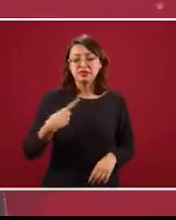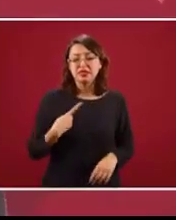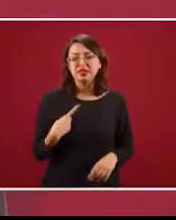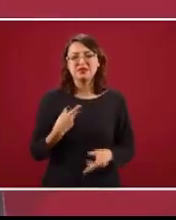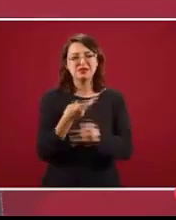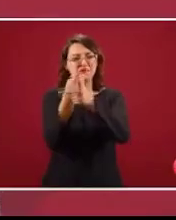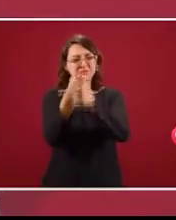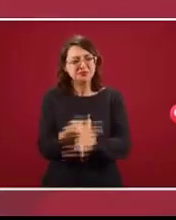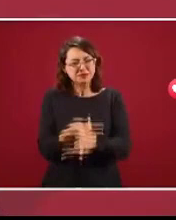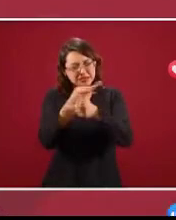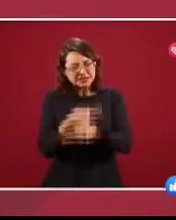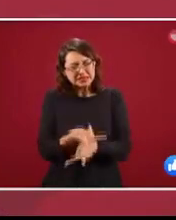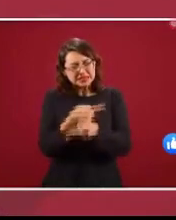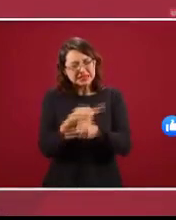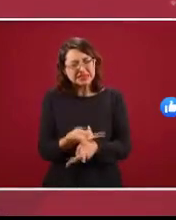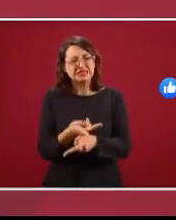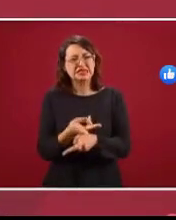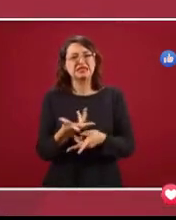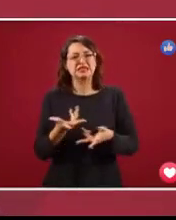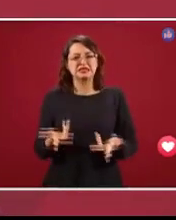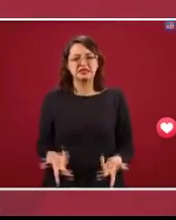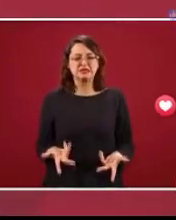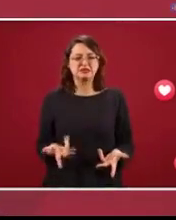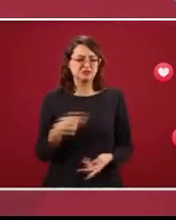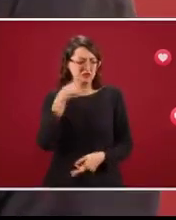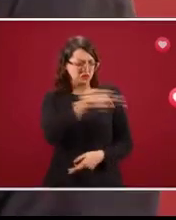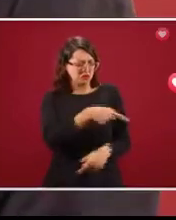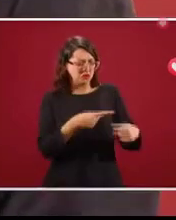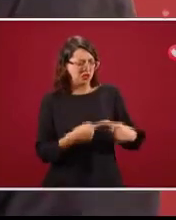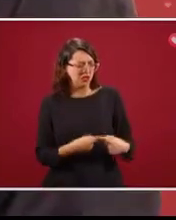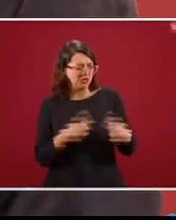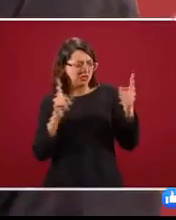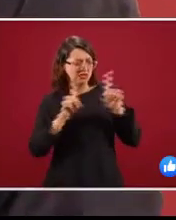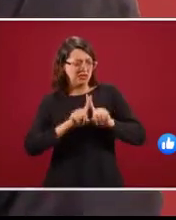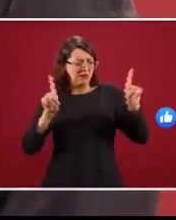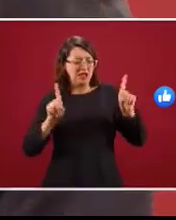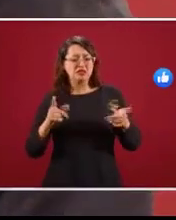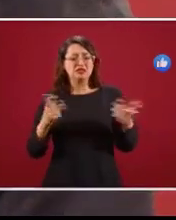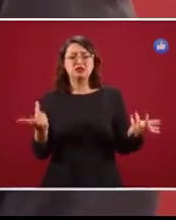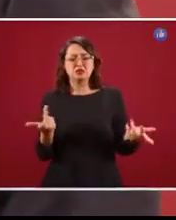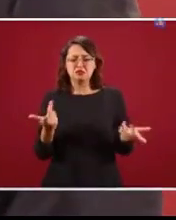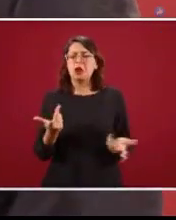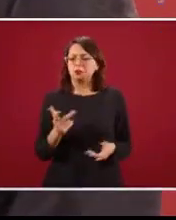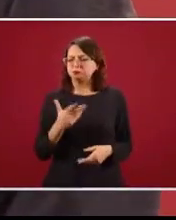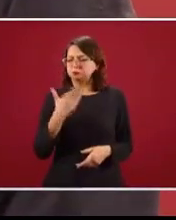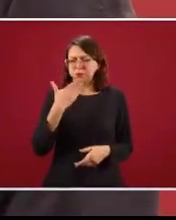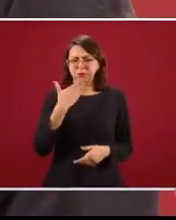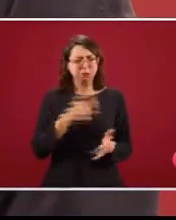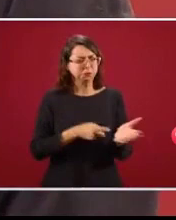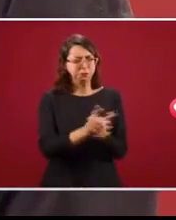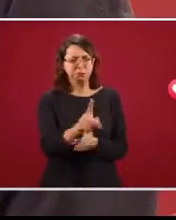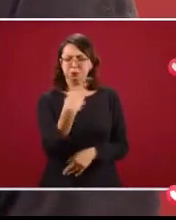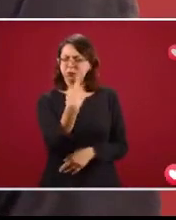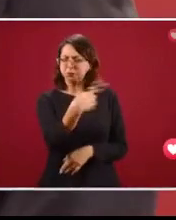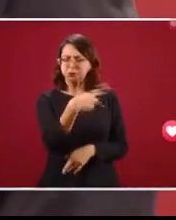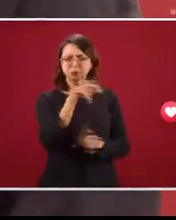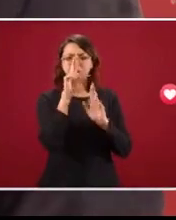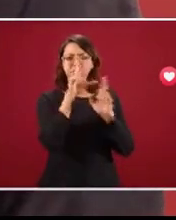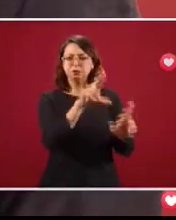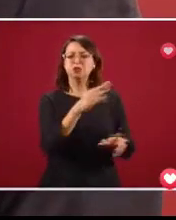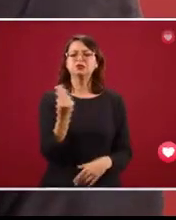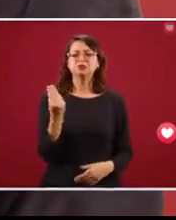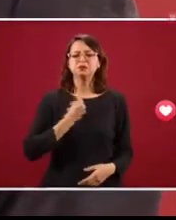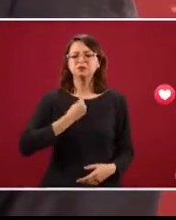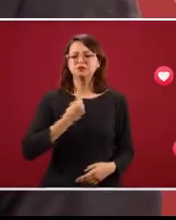y garantizar el derecho a disentir de aguantar qué puede